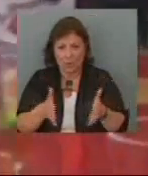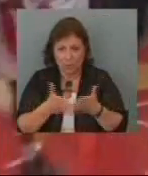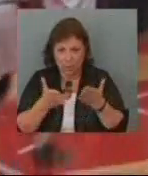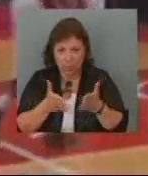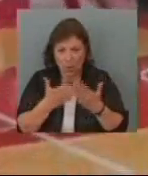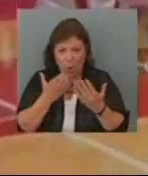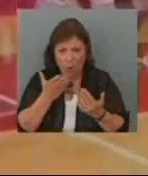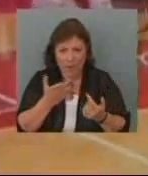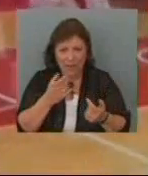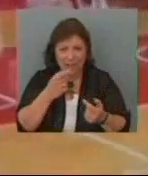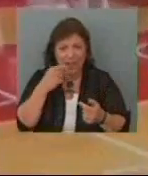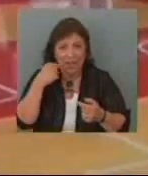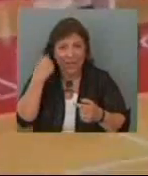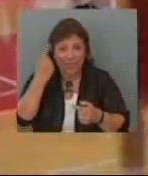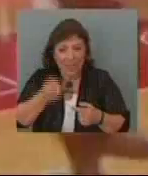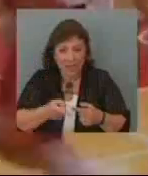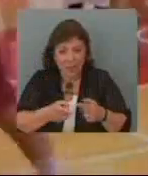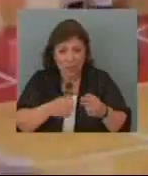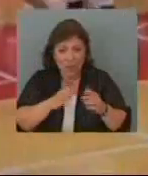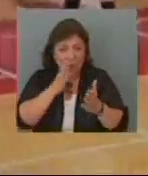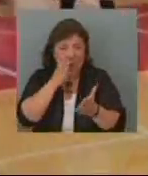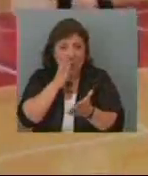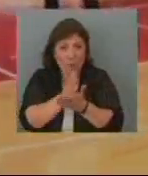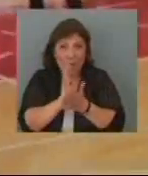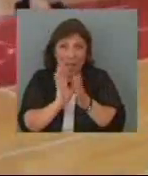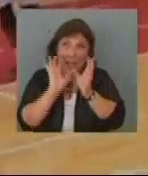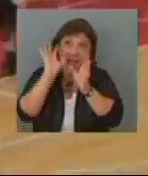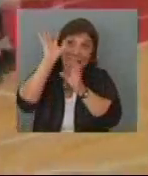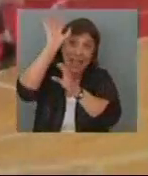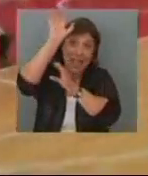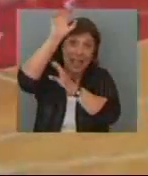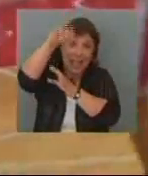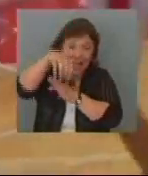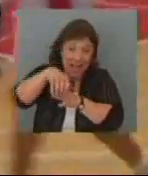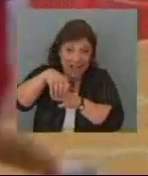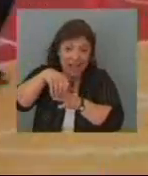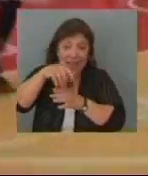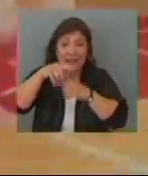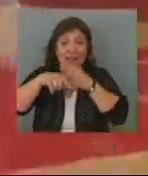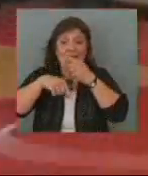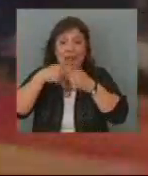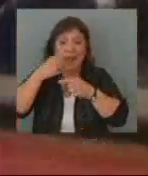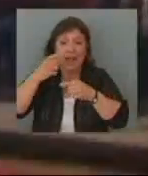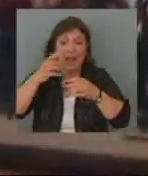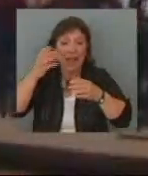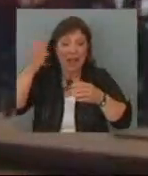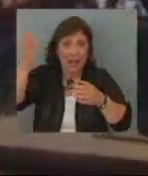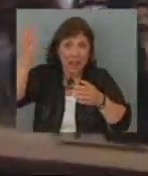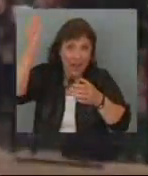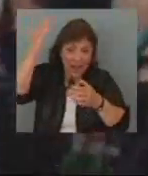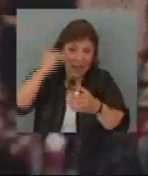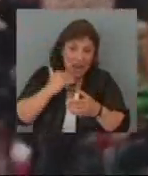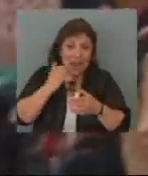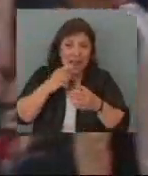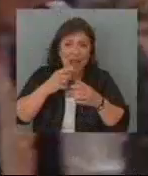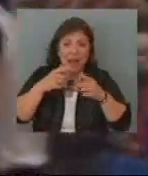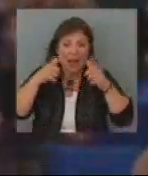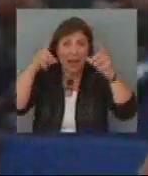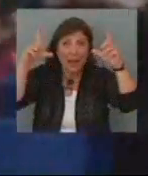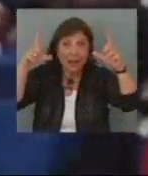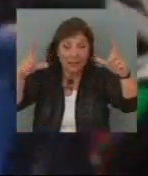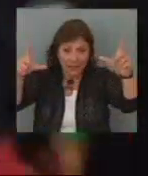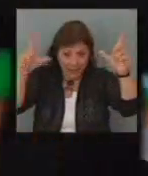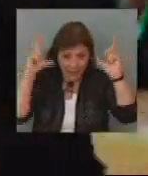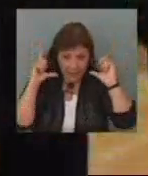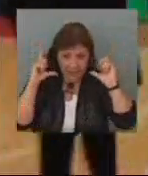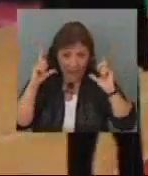Esteban. Después de que la hunde, el jugador del equipo del Galatasaray, le cae encima el tablero a Esteban Batista,